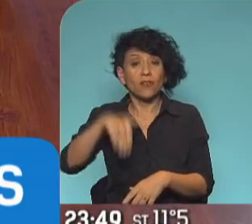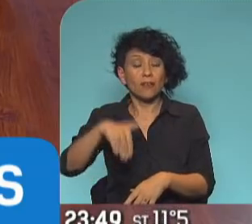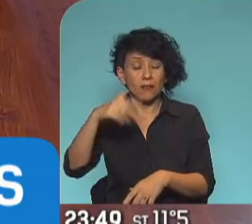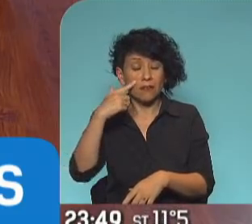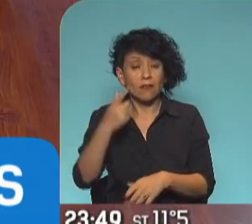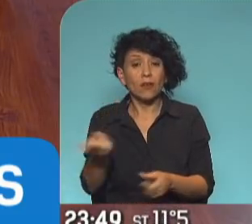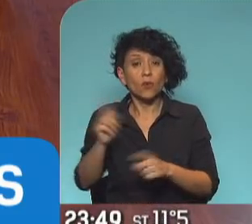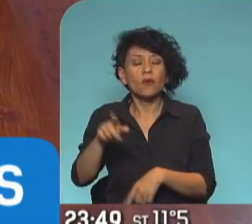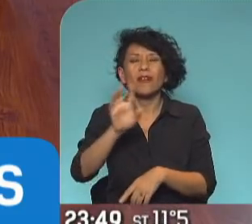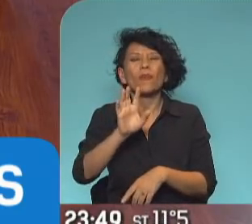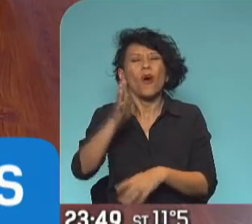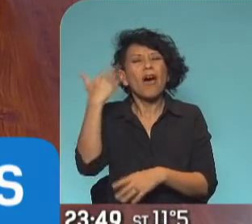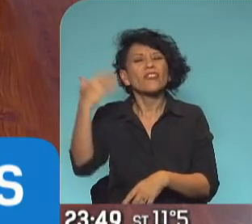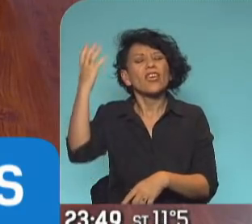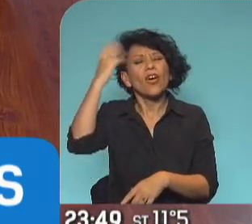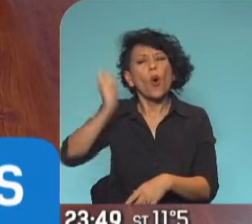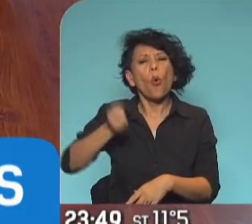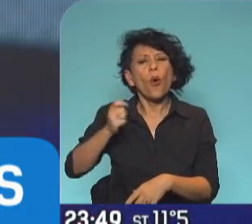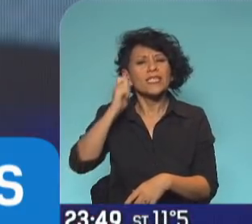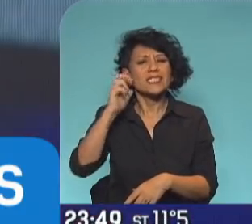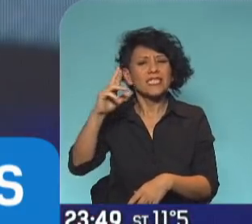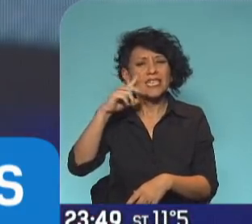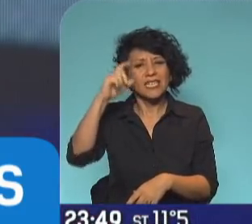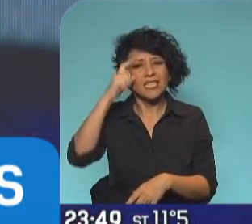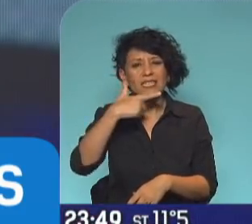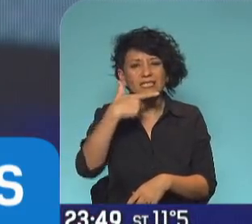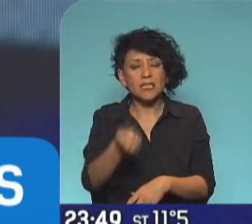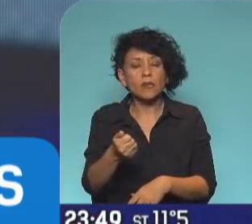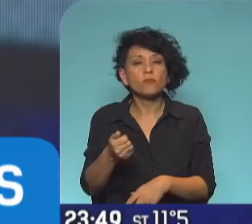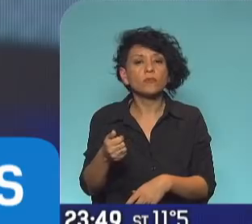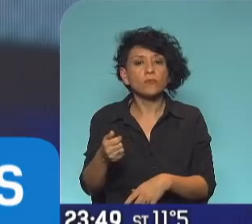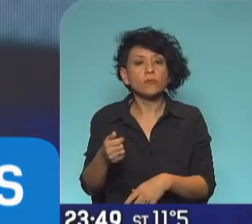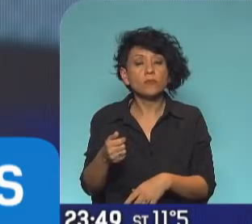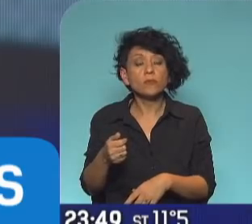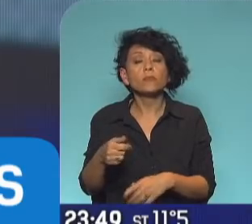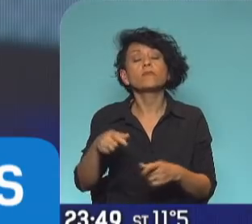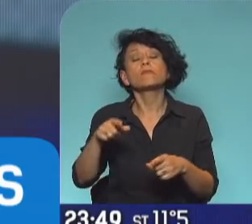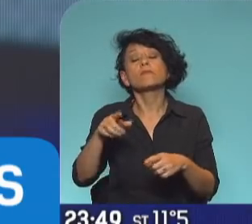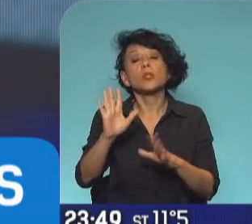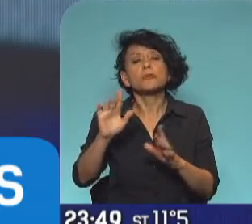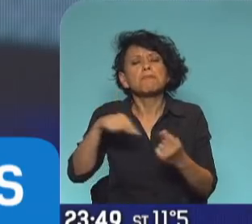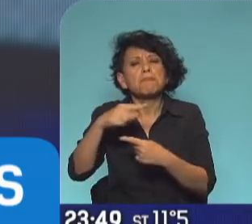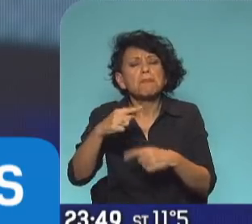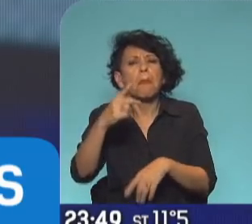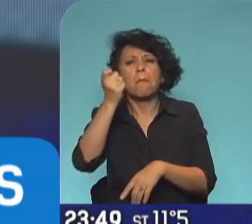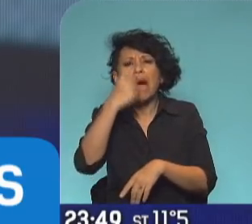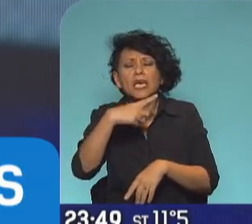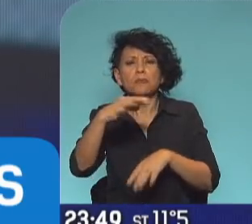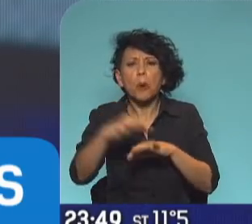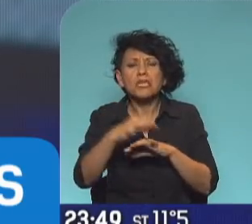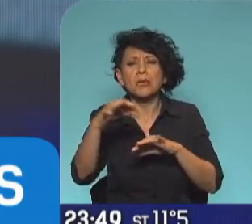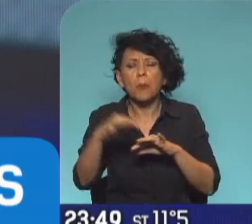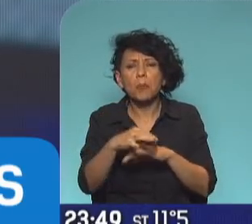juez Griesa, que era en ese momento. Y quedó todo eso dando vuelta, las promesas que hizo Macri, etcétera. Y me parece